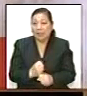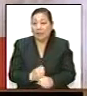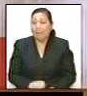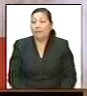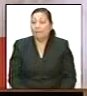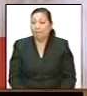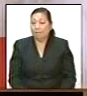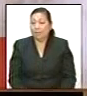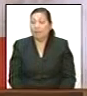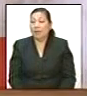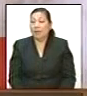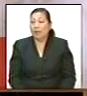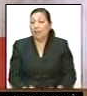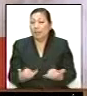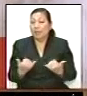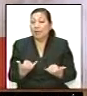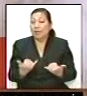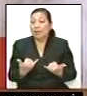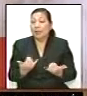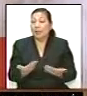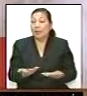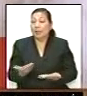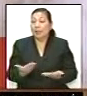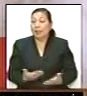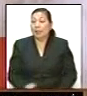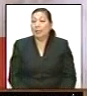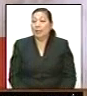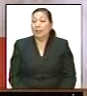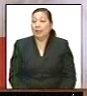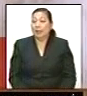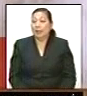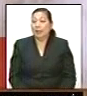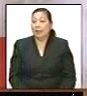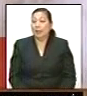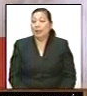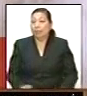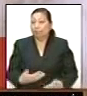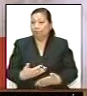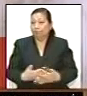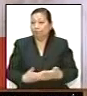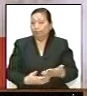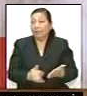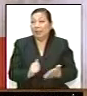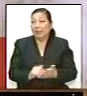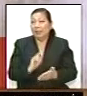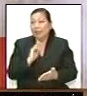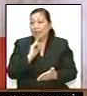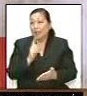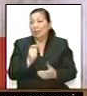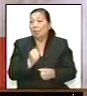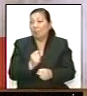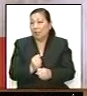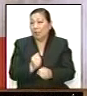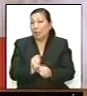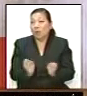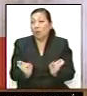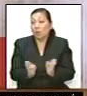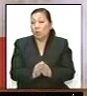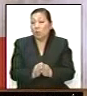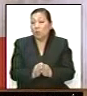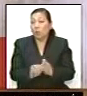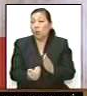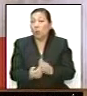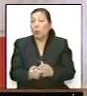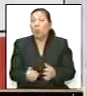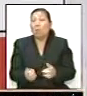que están en ésta en esta lámina que son trabajar conjuntamente con la unión